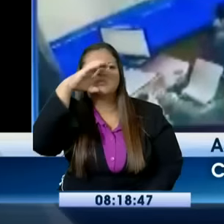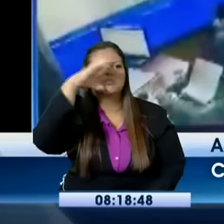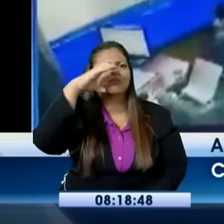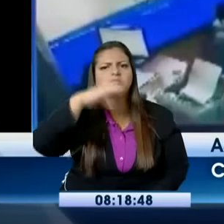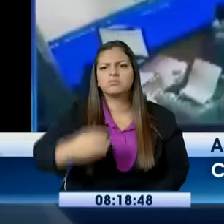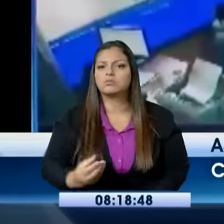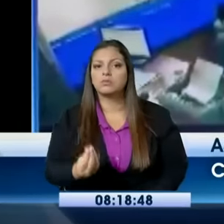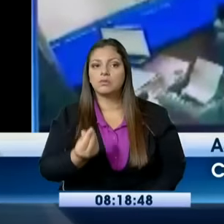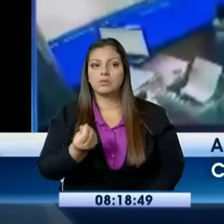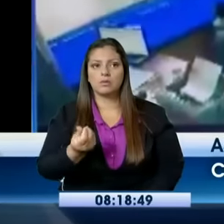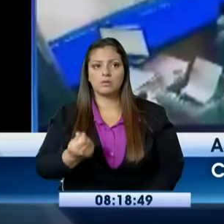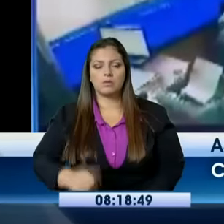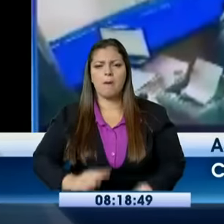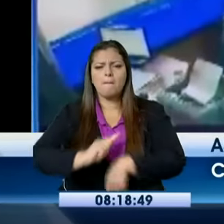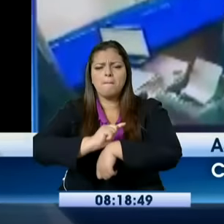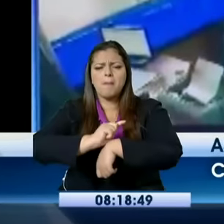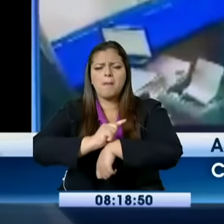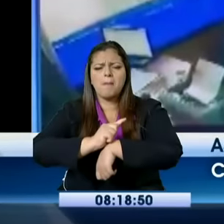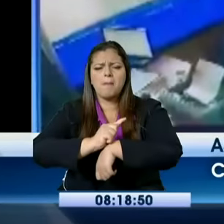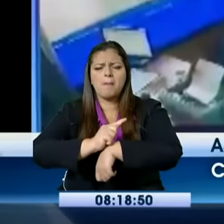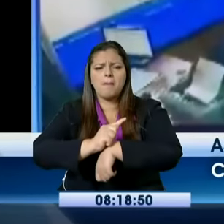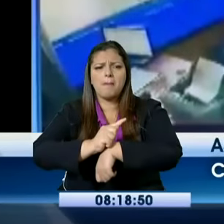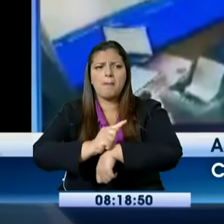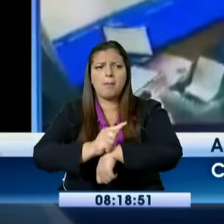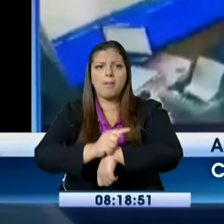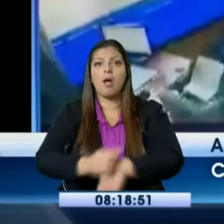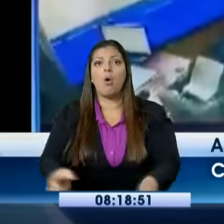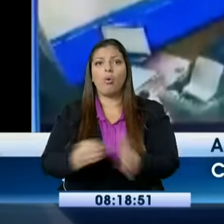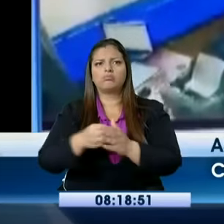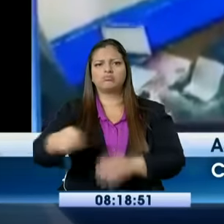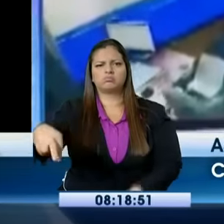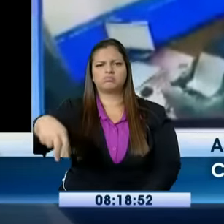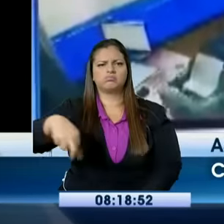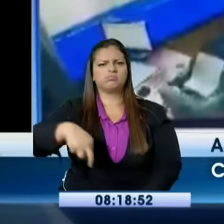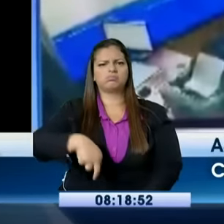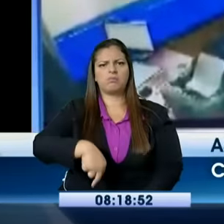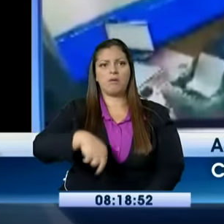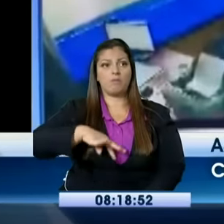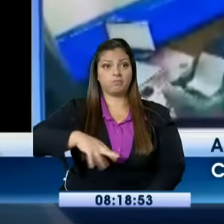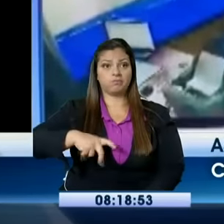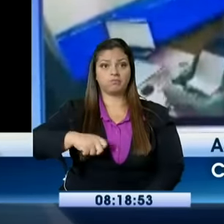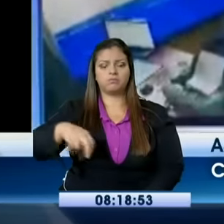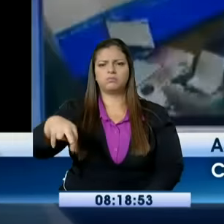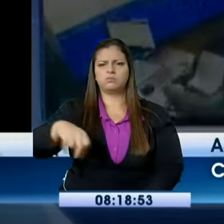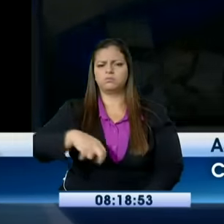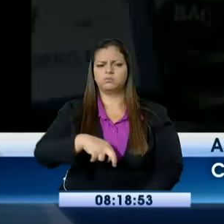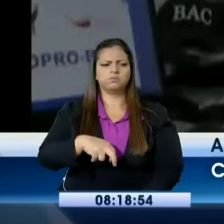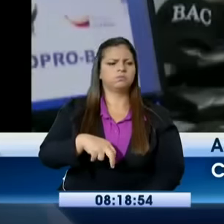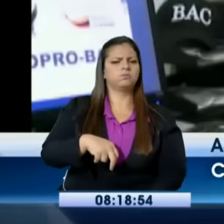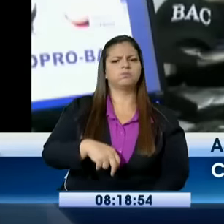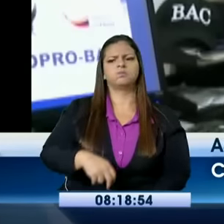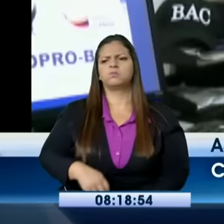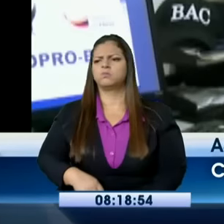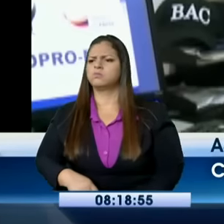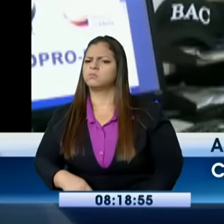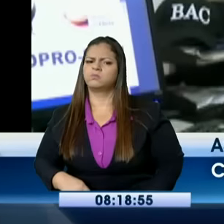segundos corren y nuevamente uno de los delincuentes vuelve a la escena inicial como marcando territorio. Este componente estructural